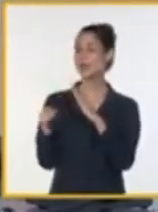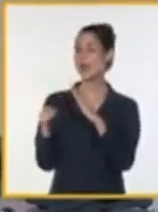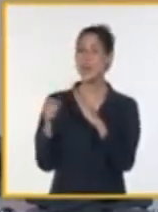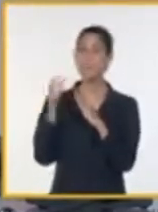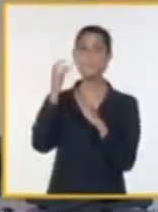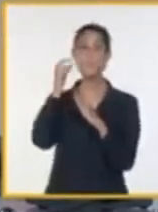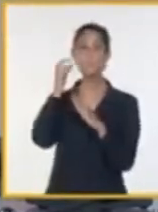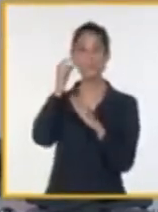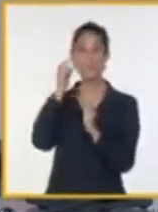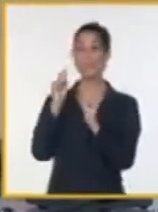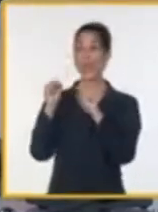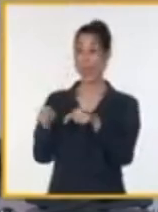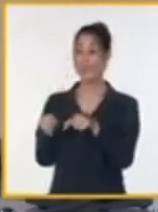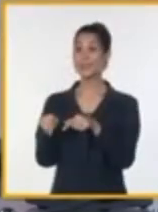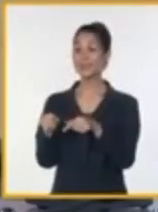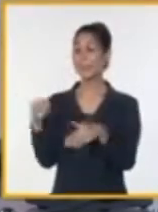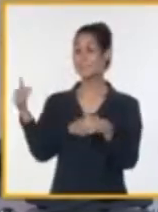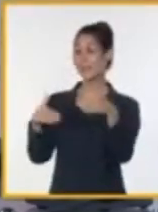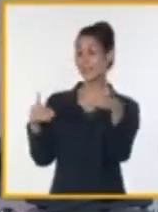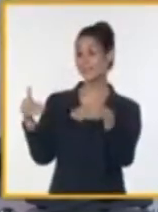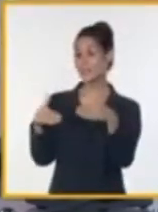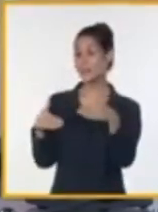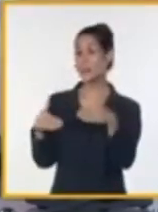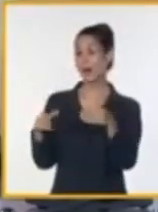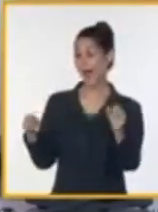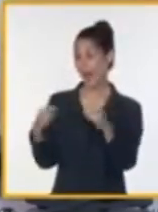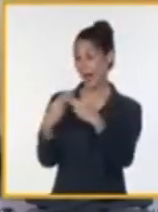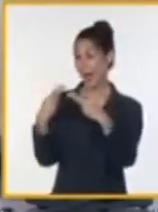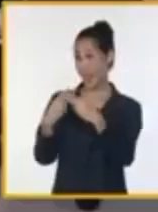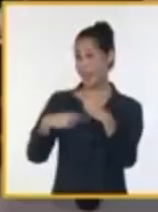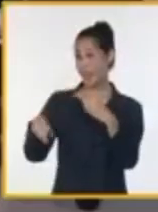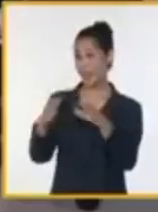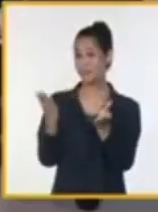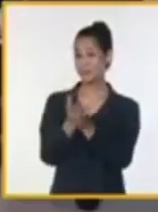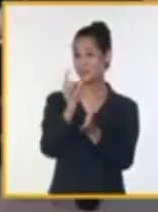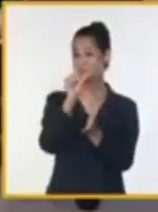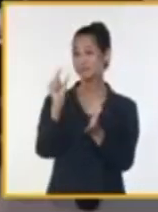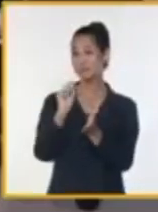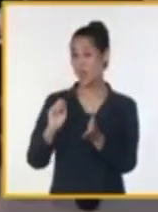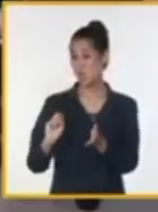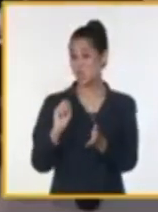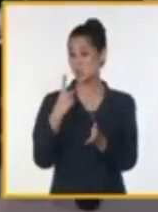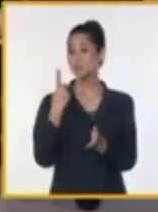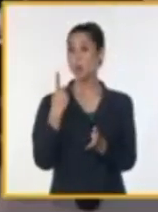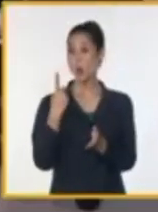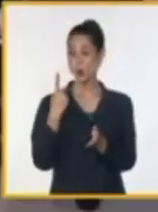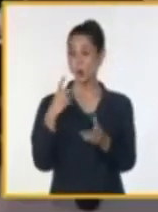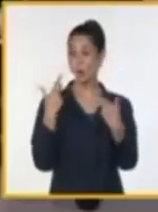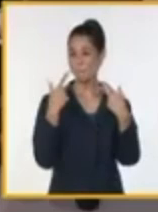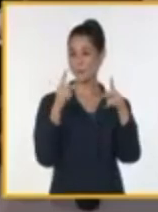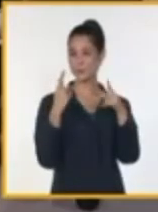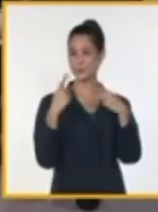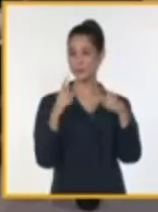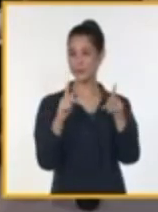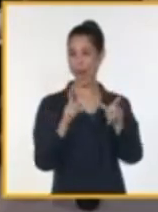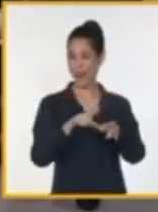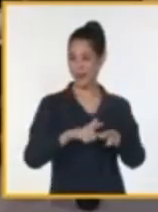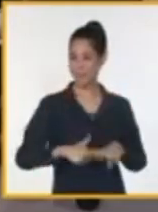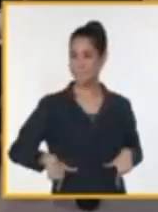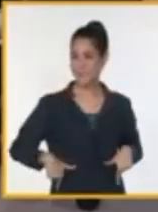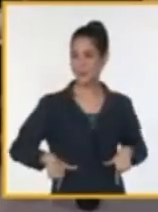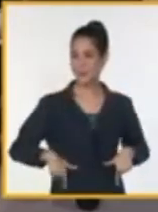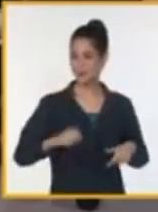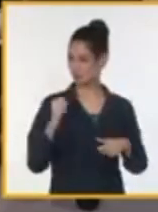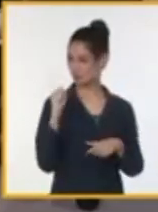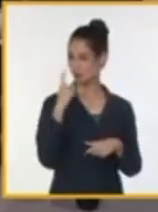su CD le estaban haciendo su homenaje que yo creo que también no solo los campeones Olímpicos sino los que van a ser los futuros Qué sucede Qué sucede hemos